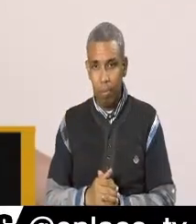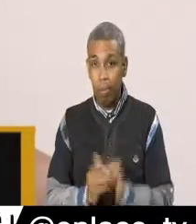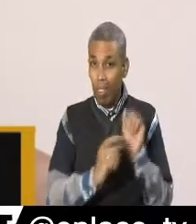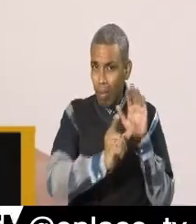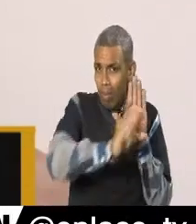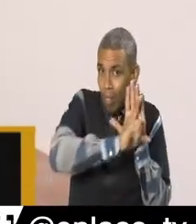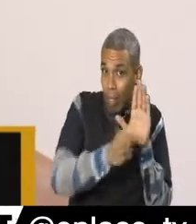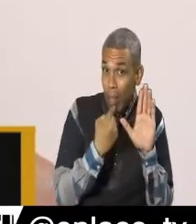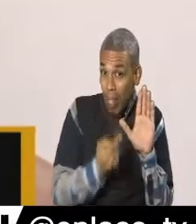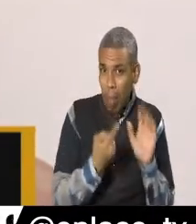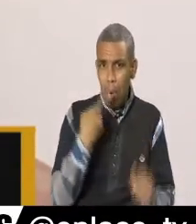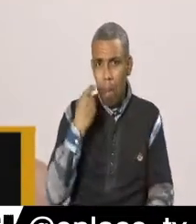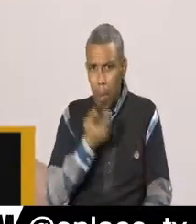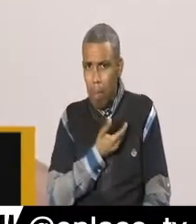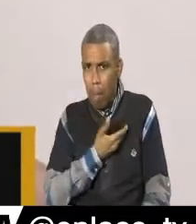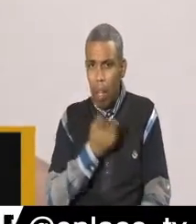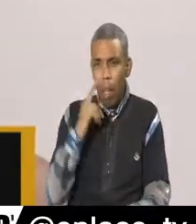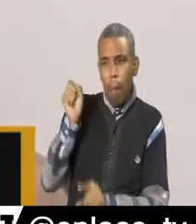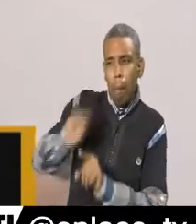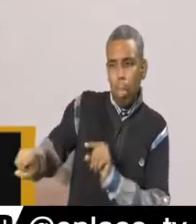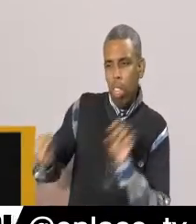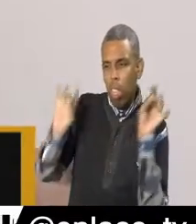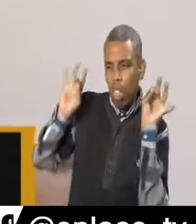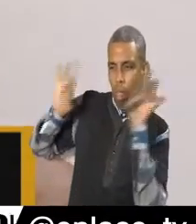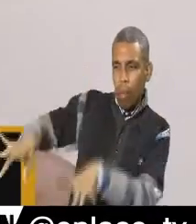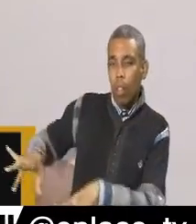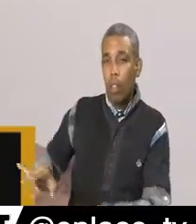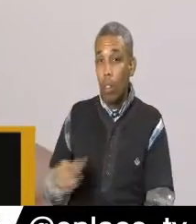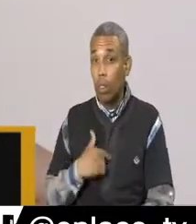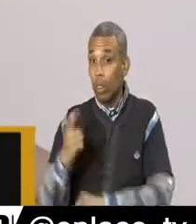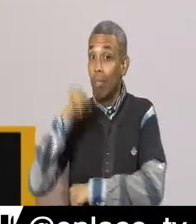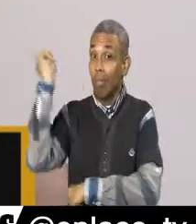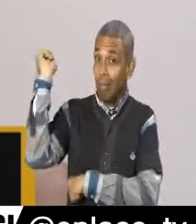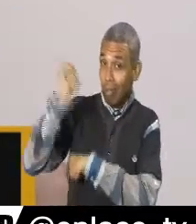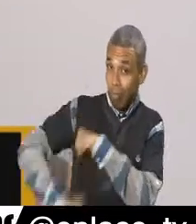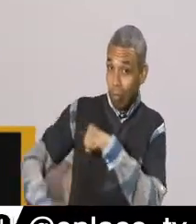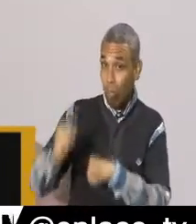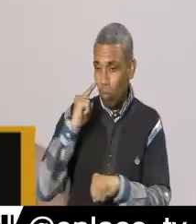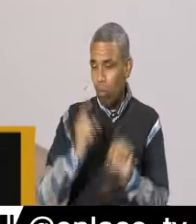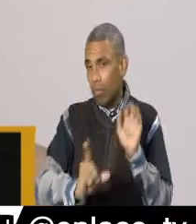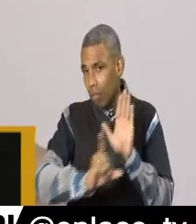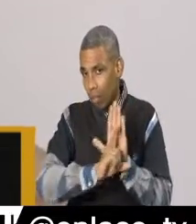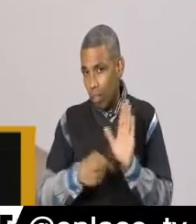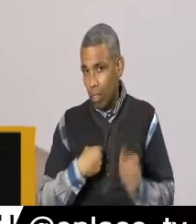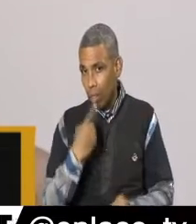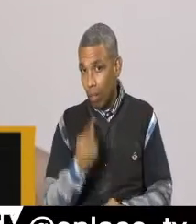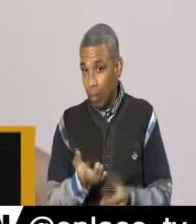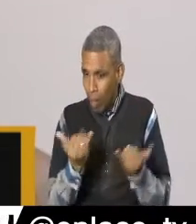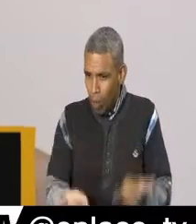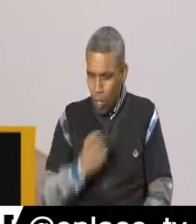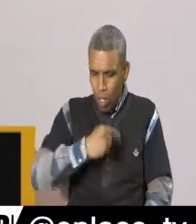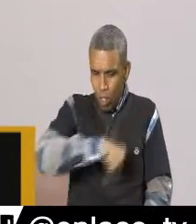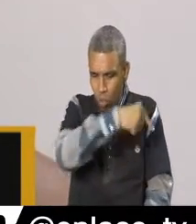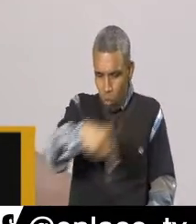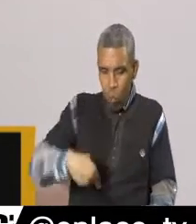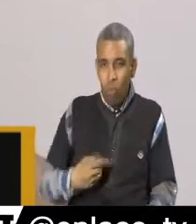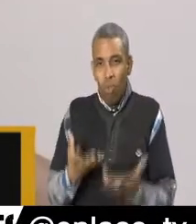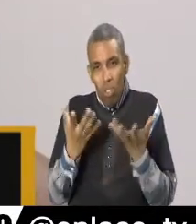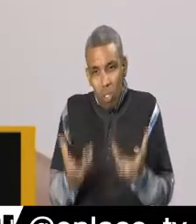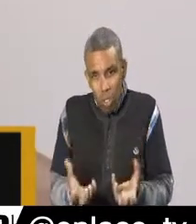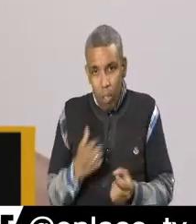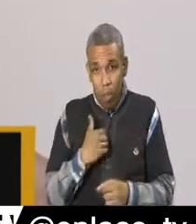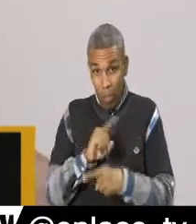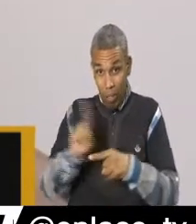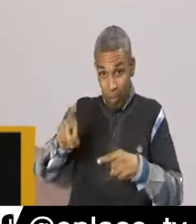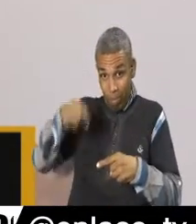en abandono a los adultos mayores. Nos ratifica entonces nuestro compromiso, estamos trabajando arduamente, la idea es comenzar la próxima